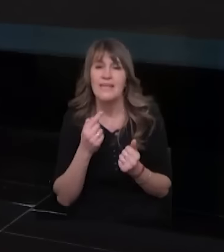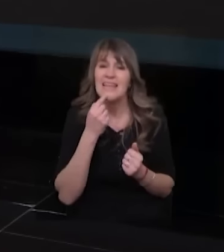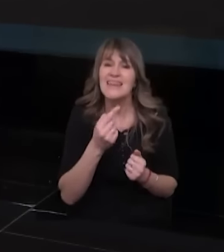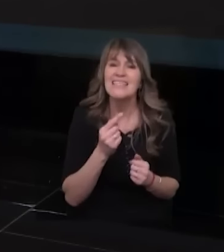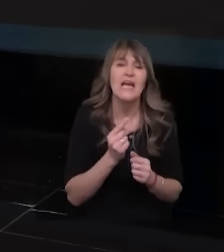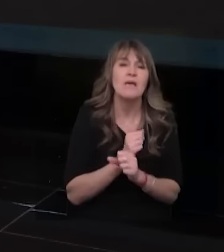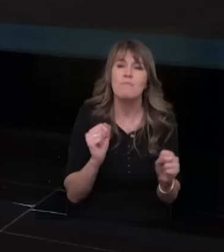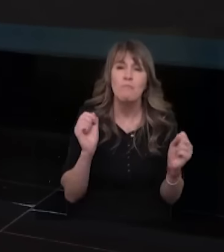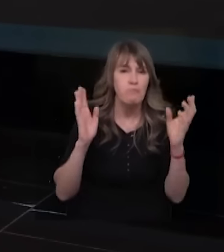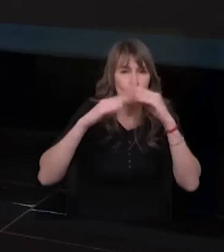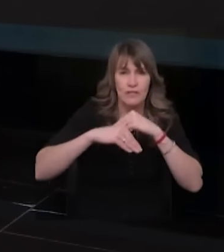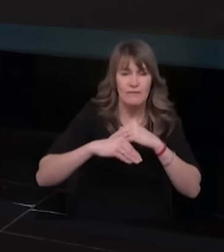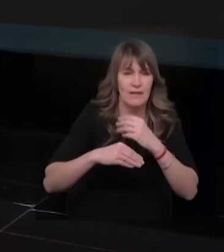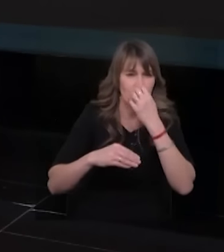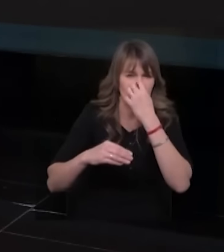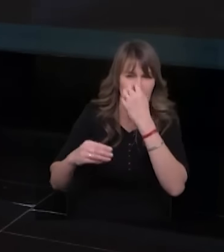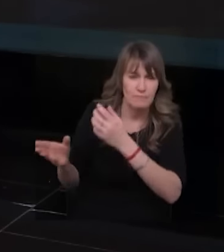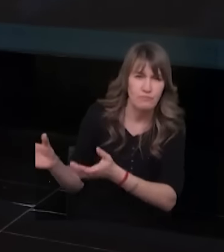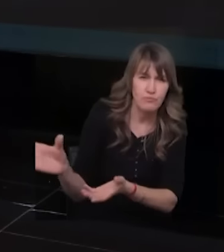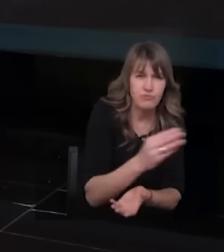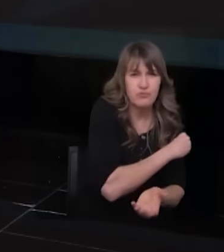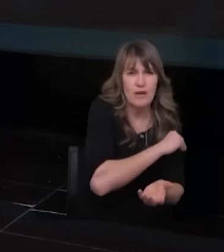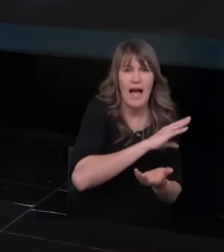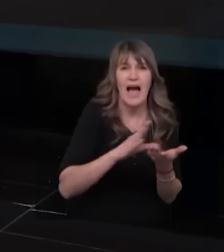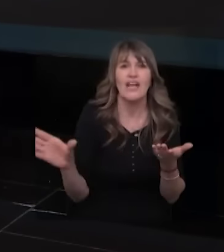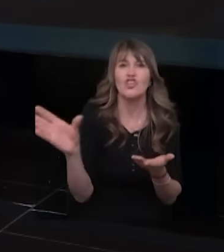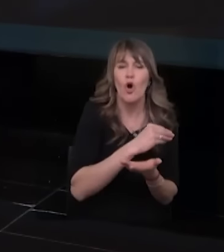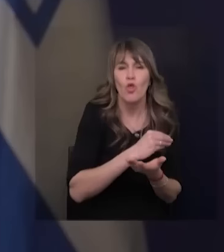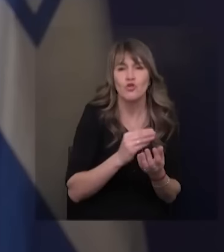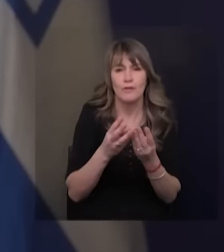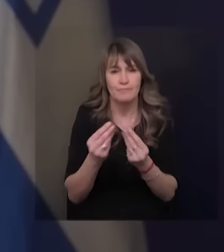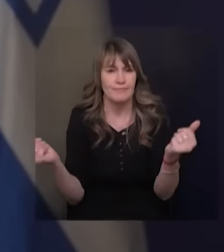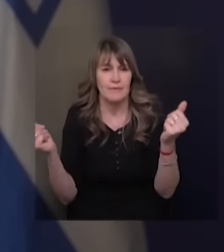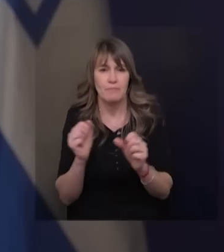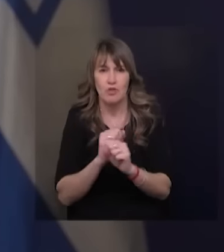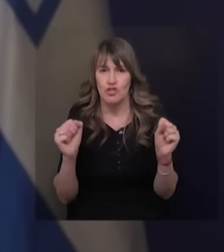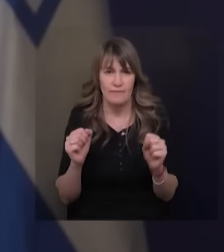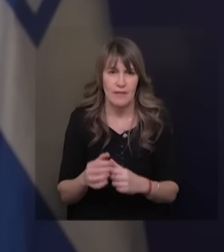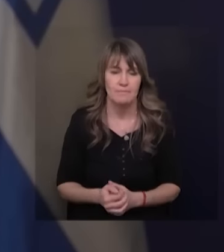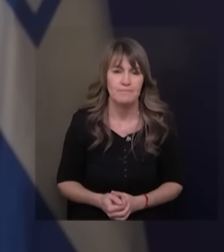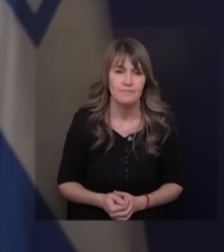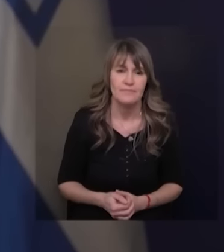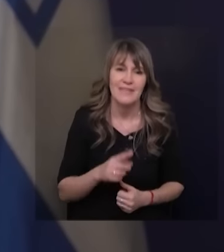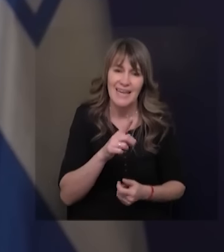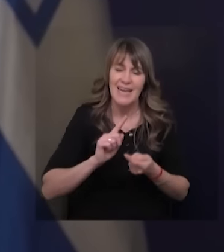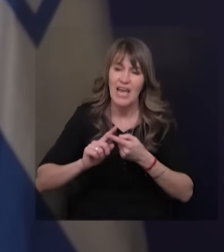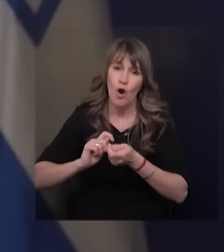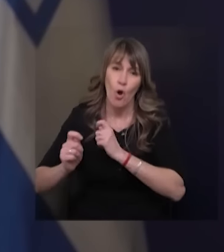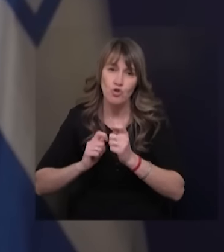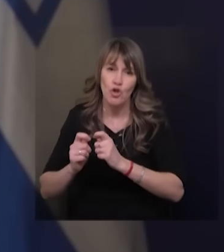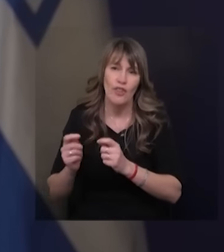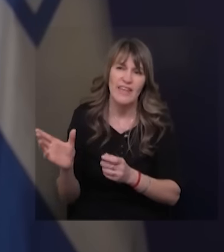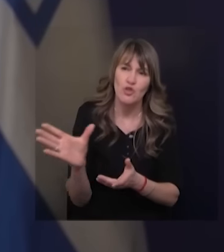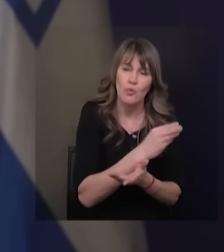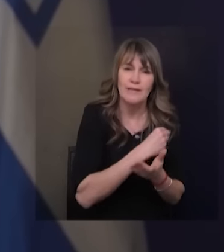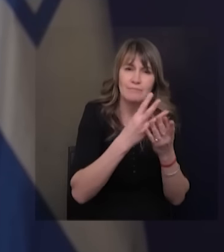imposible eliminar totalmente a jamás de la franja de gaza este negocio de destruir a jamás de hacer que